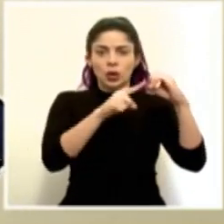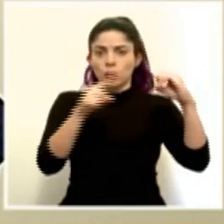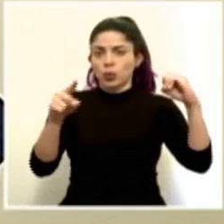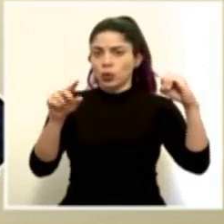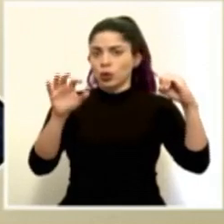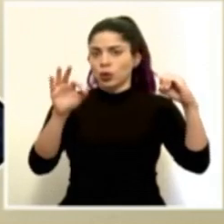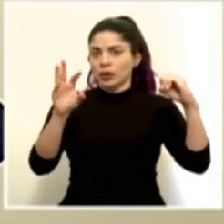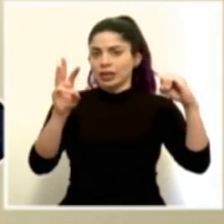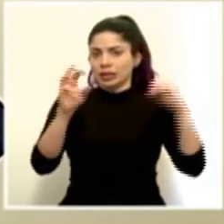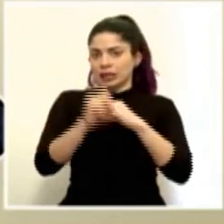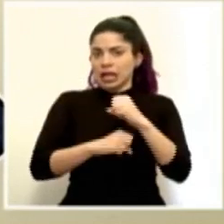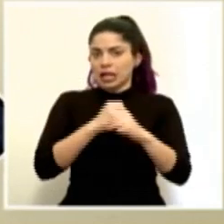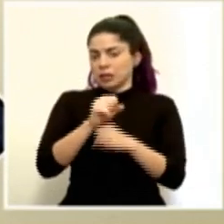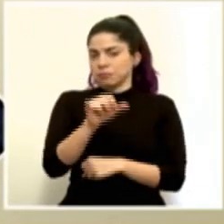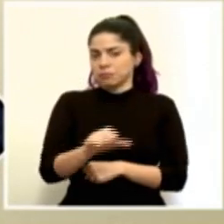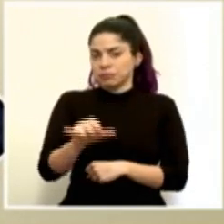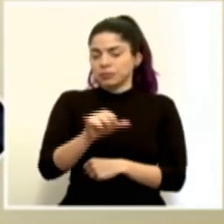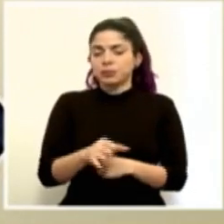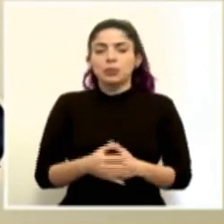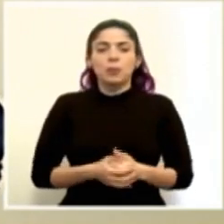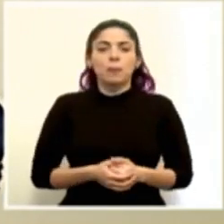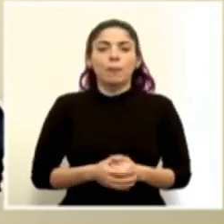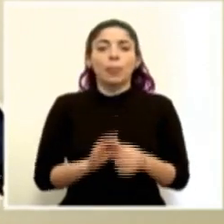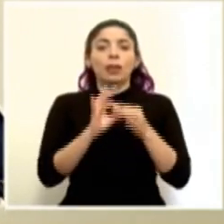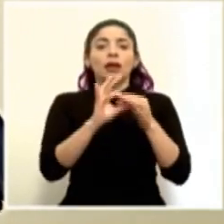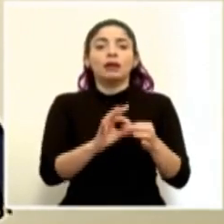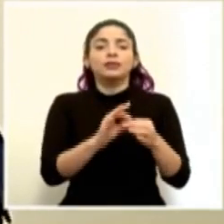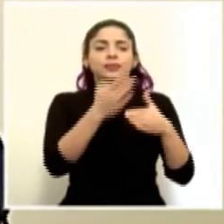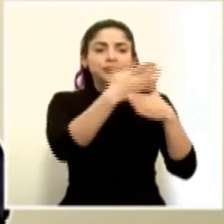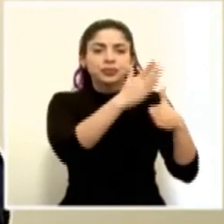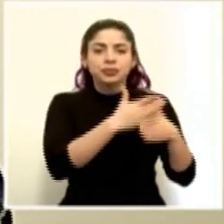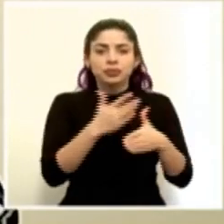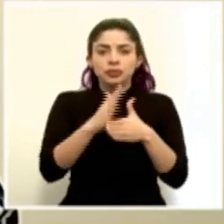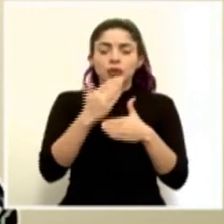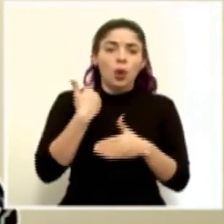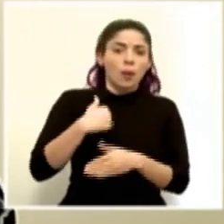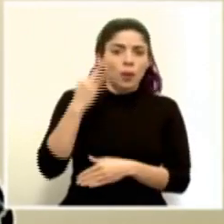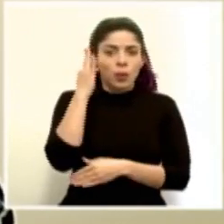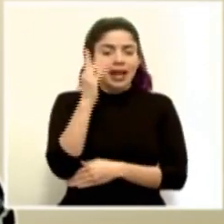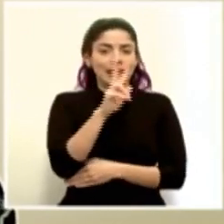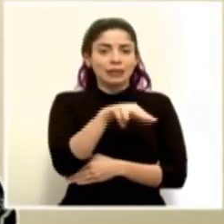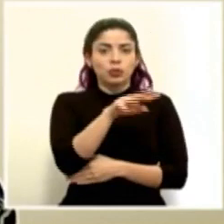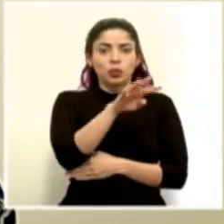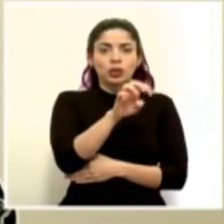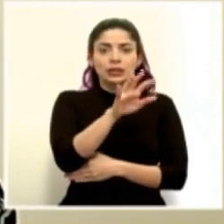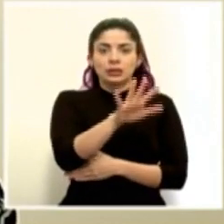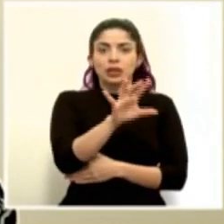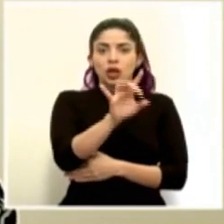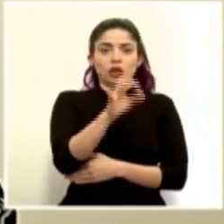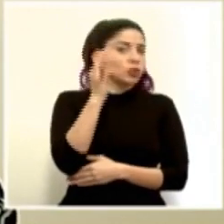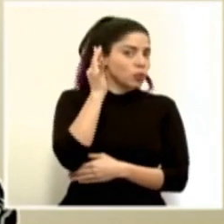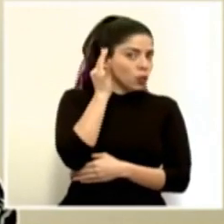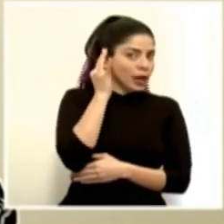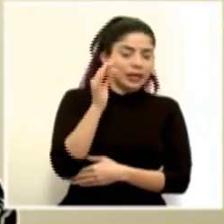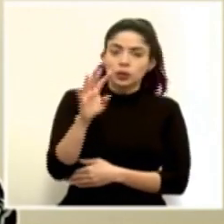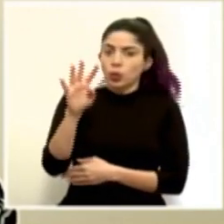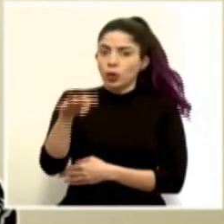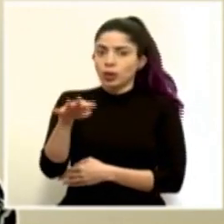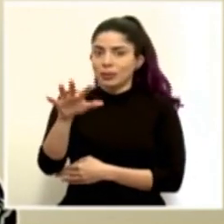los 96 años. Con respecto a la distribución por sexo, son 3.458 mujeres